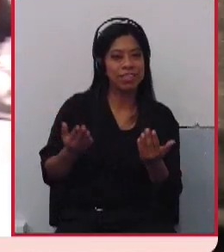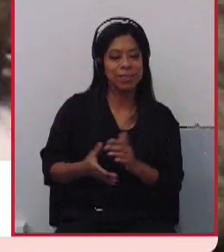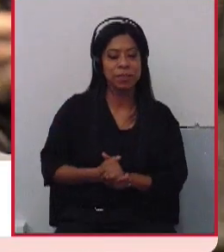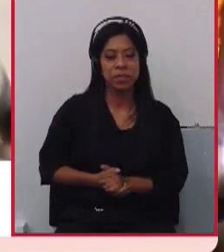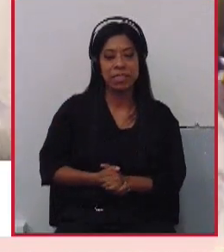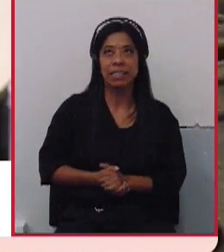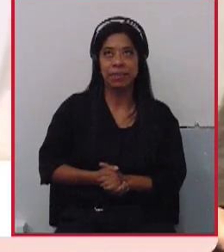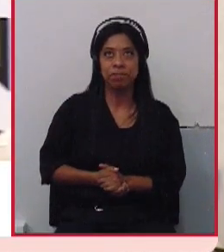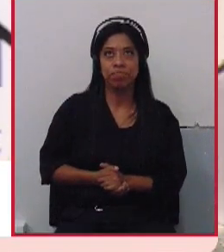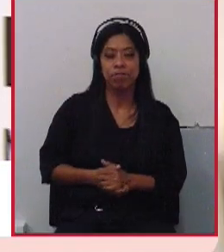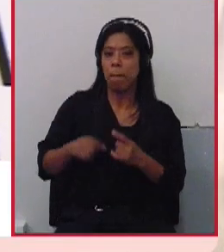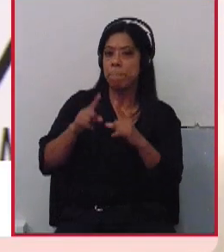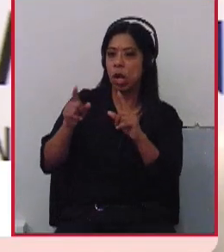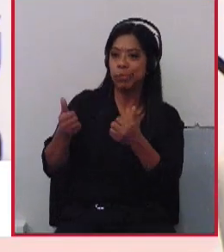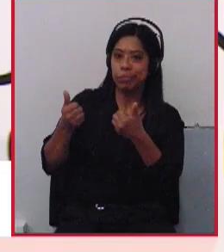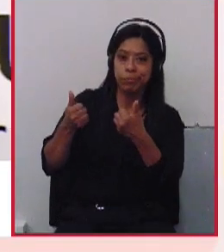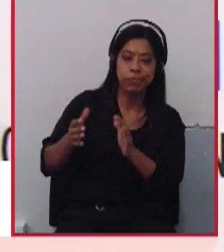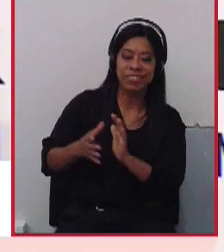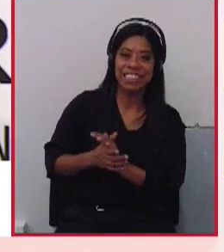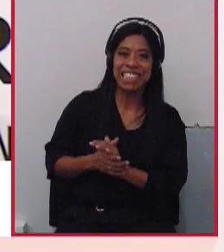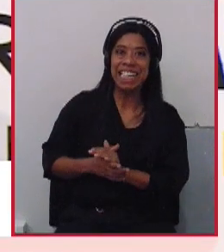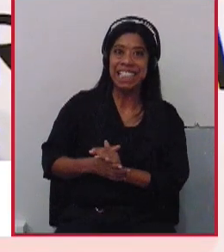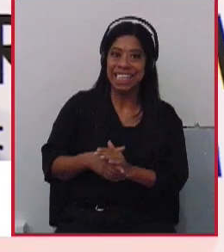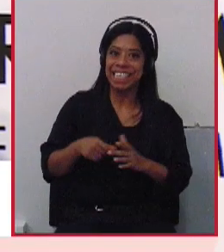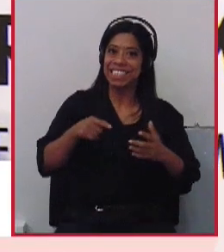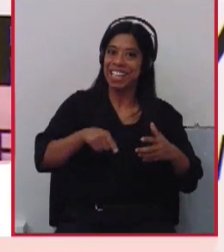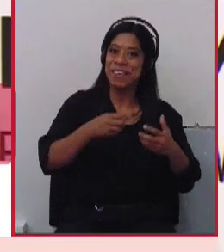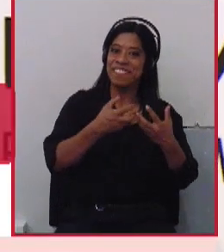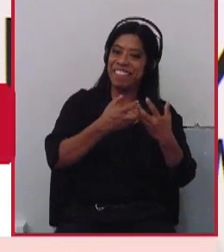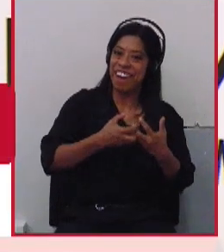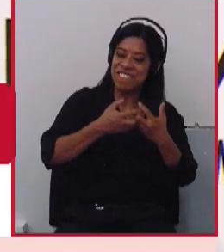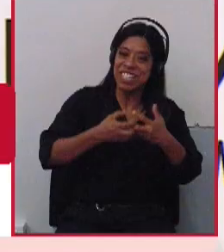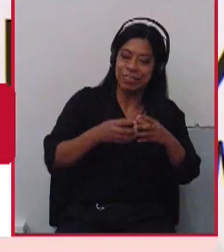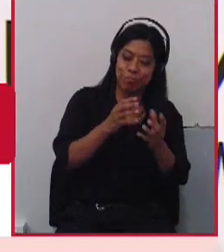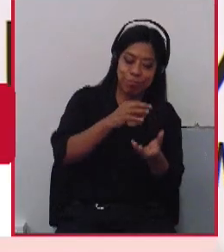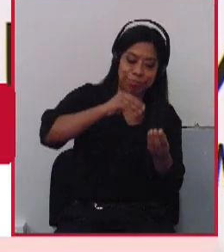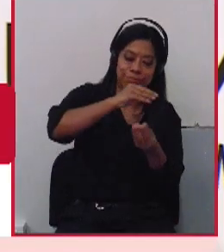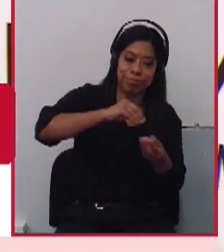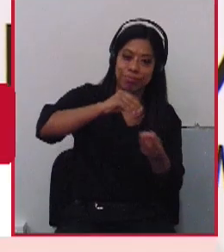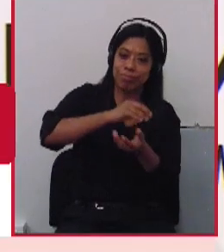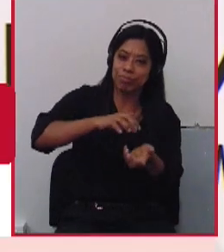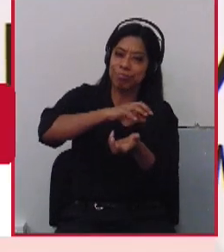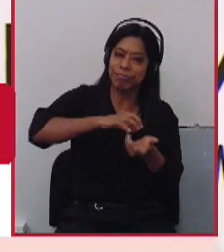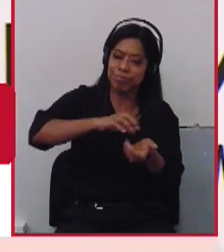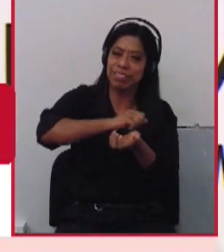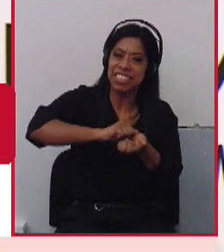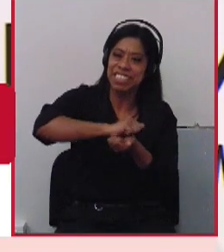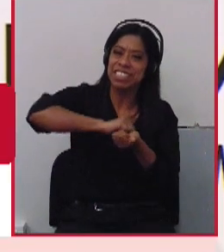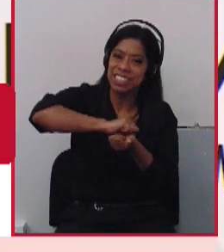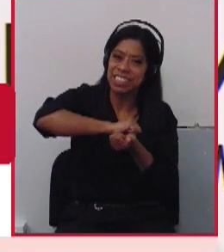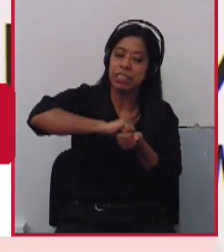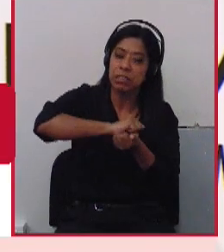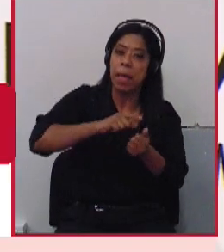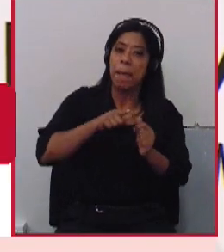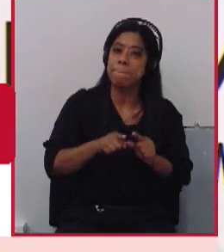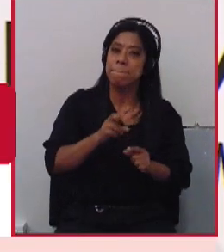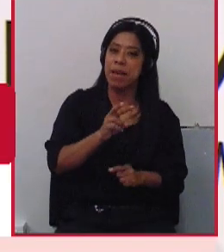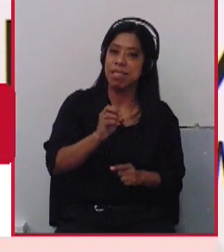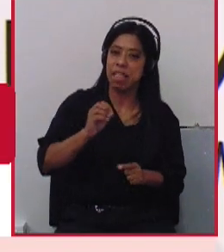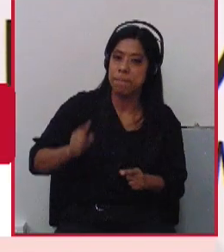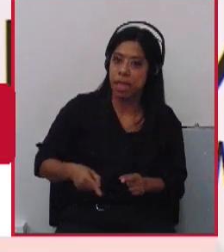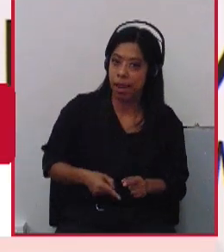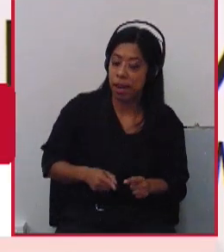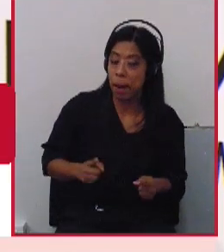pregunta. Definitivamente la planta tiene que remoler, o sea, tenemos los vertimil, pero